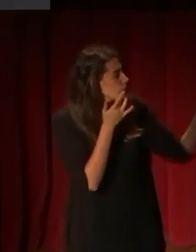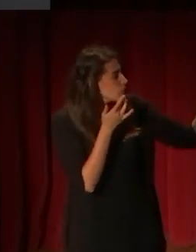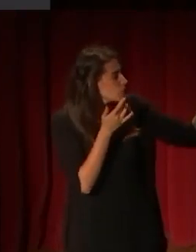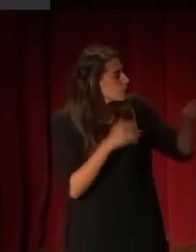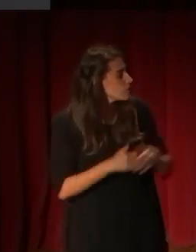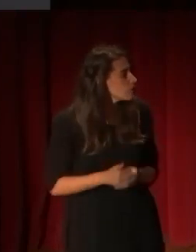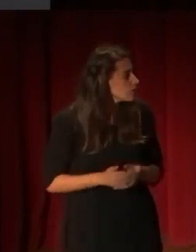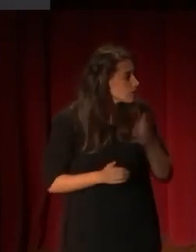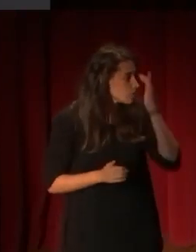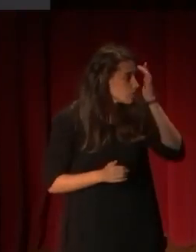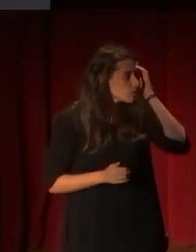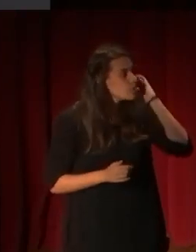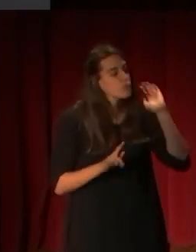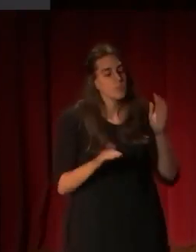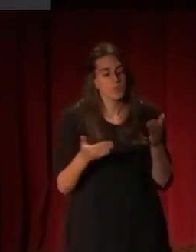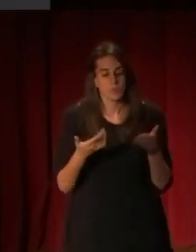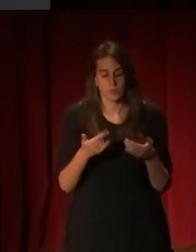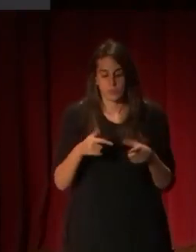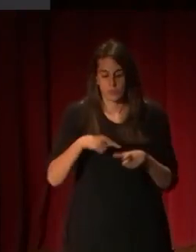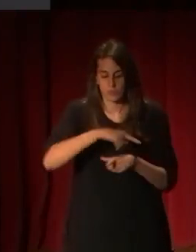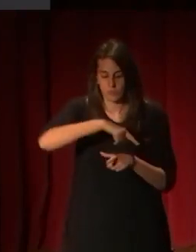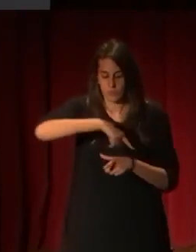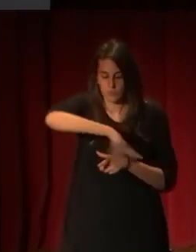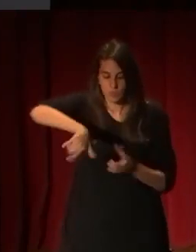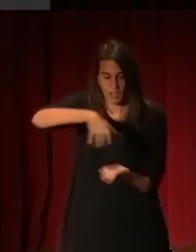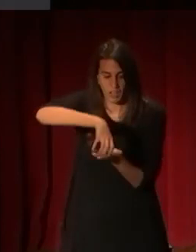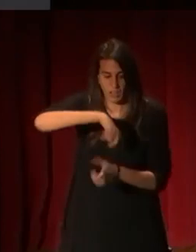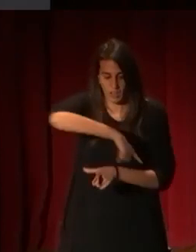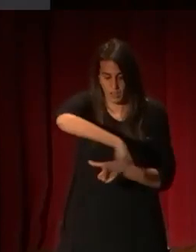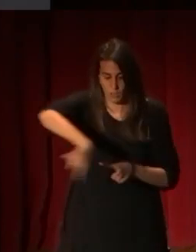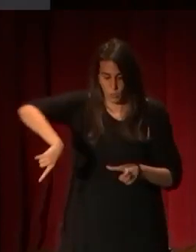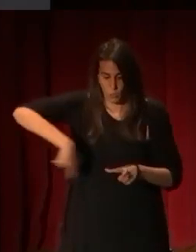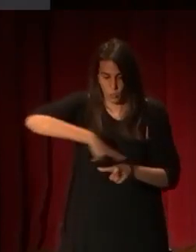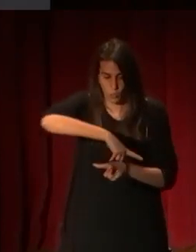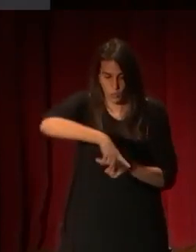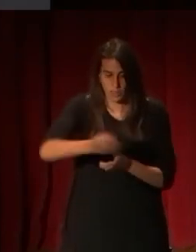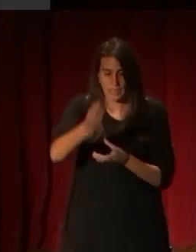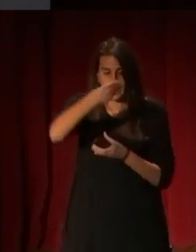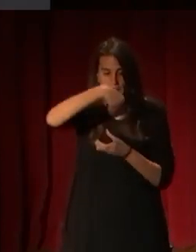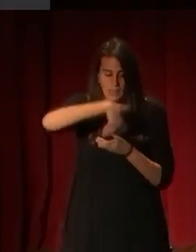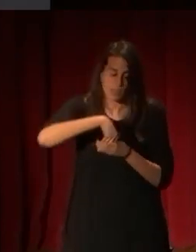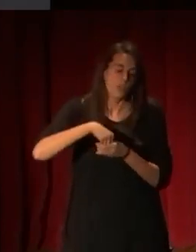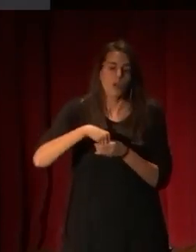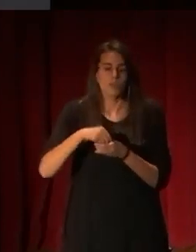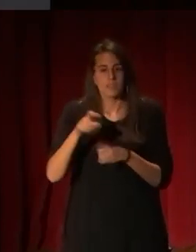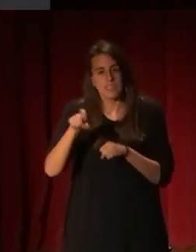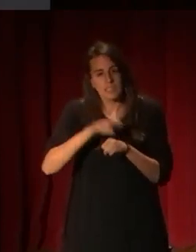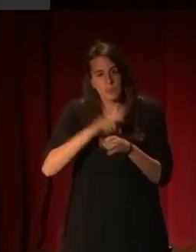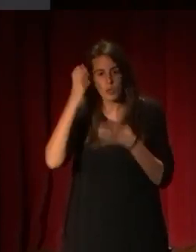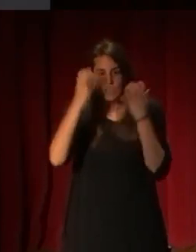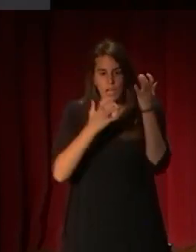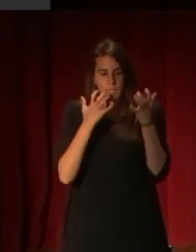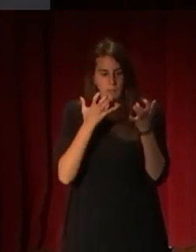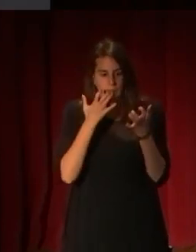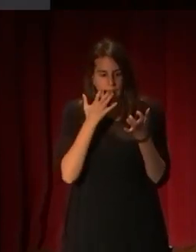leonera que era un pequeño circo de planta circular donde había distintos tipos de animales